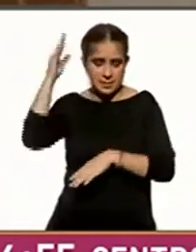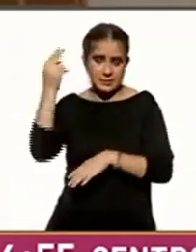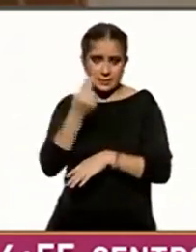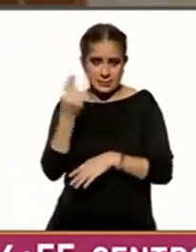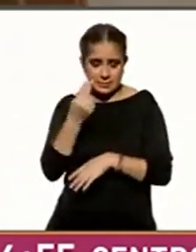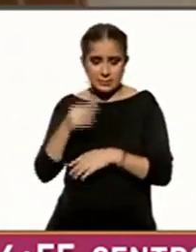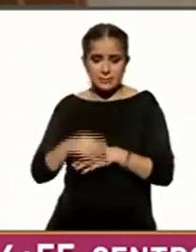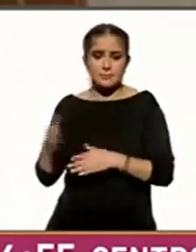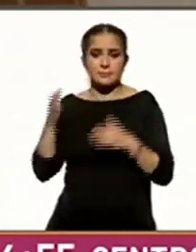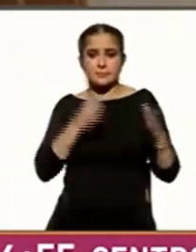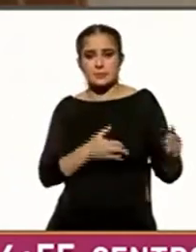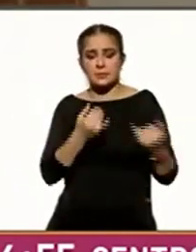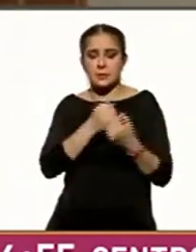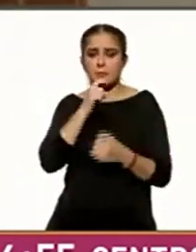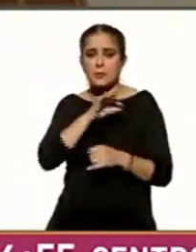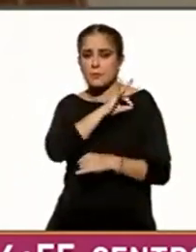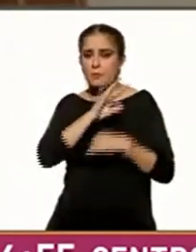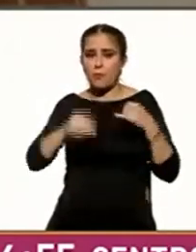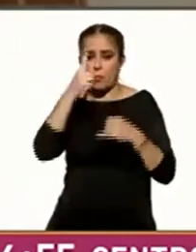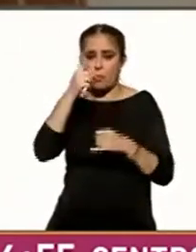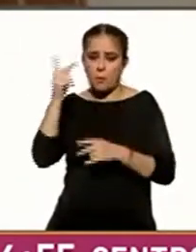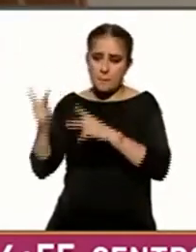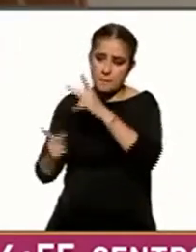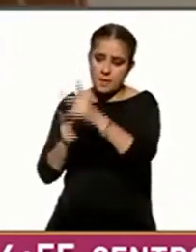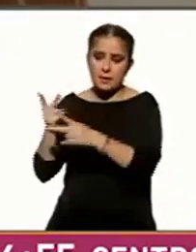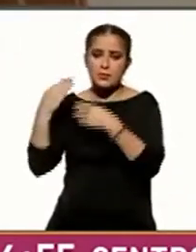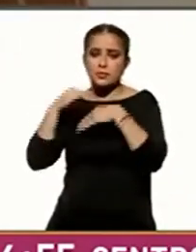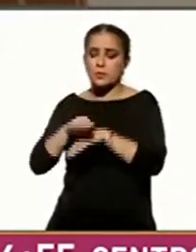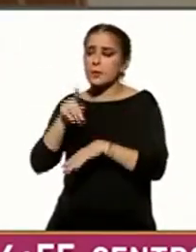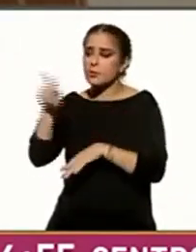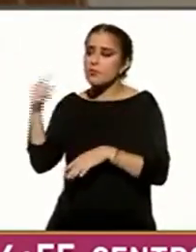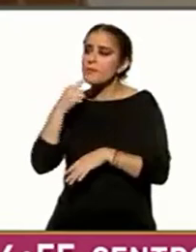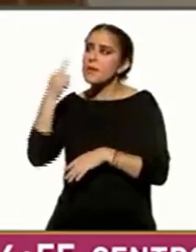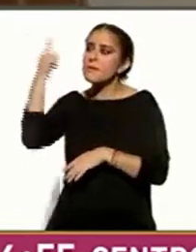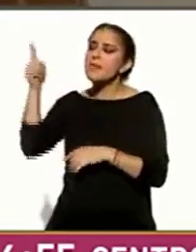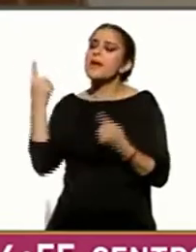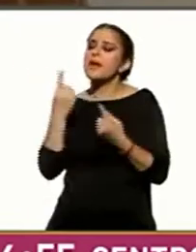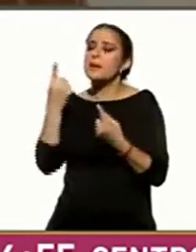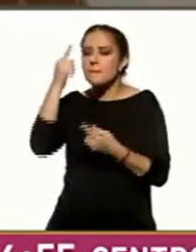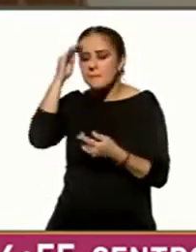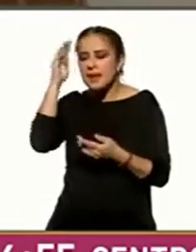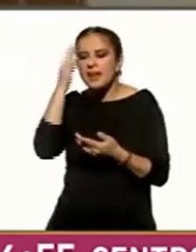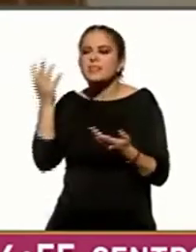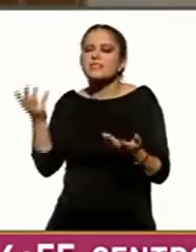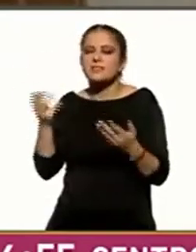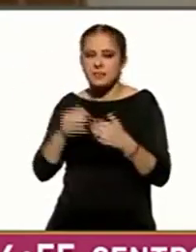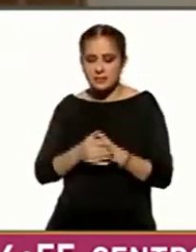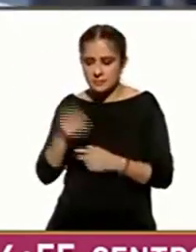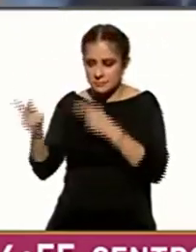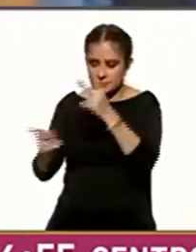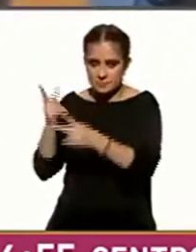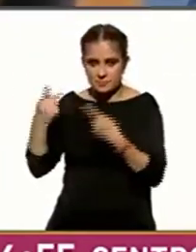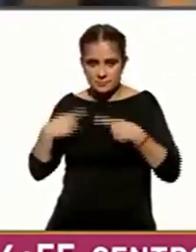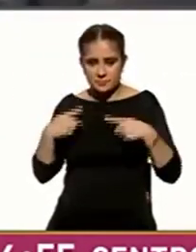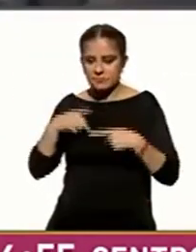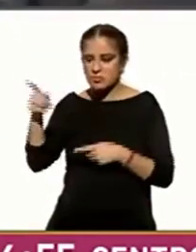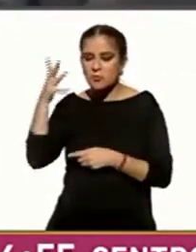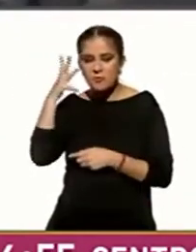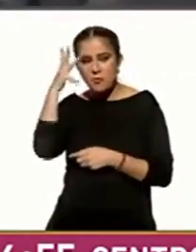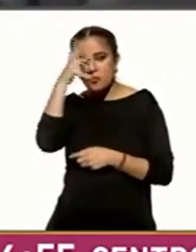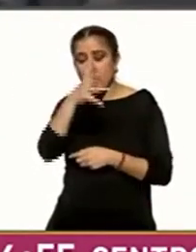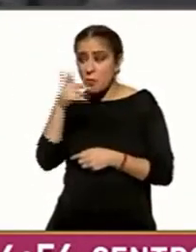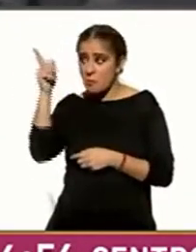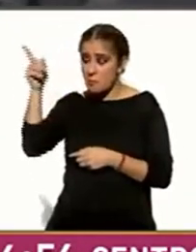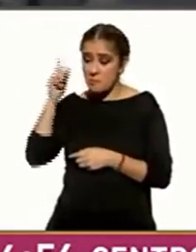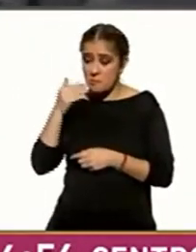finalmente tenemos una pregunta, Lupita, de la expectativa sobre esta demanda. Es decir, que cómo se ve en términos